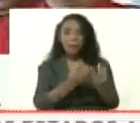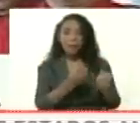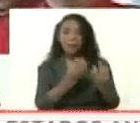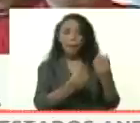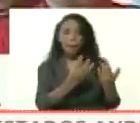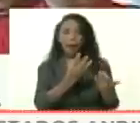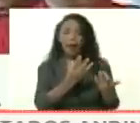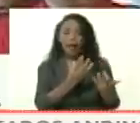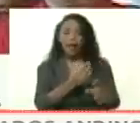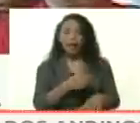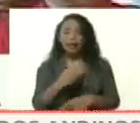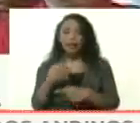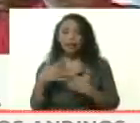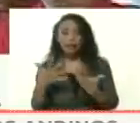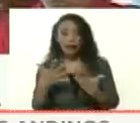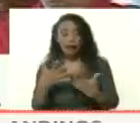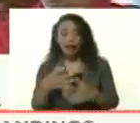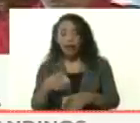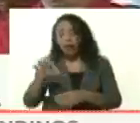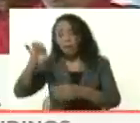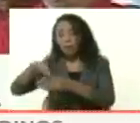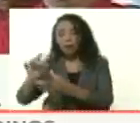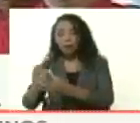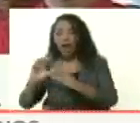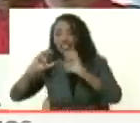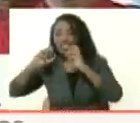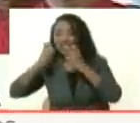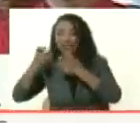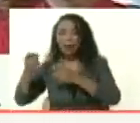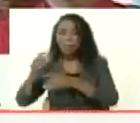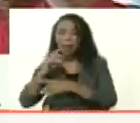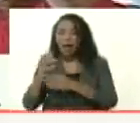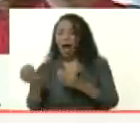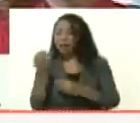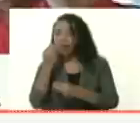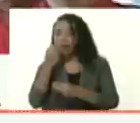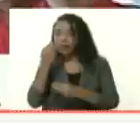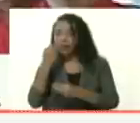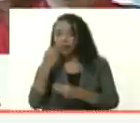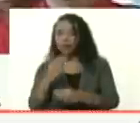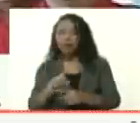que sembrar el maíz para comerlo. Son condiciones distintas.